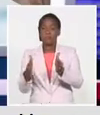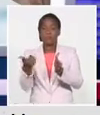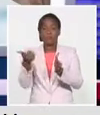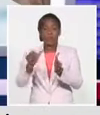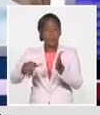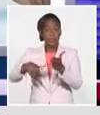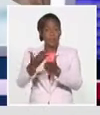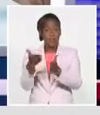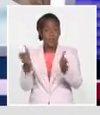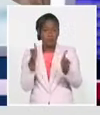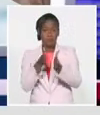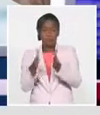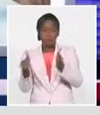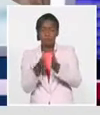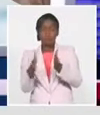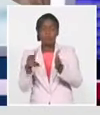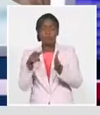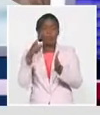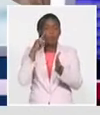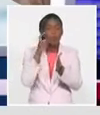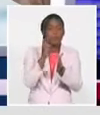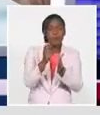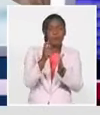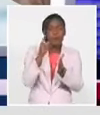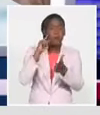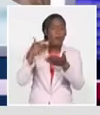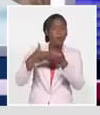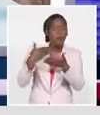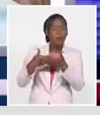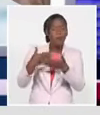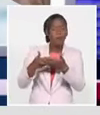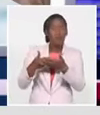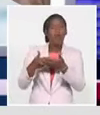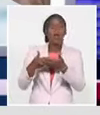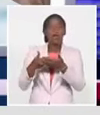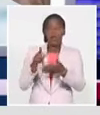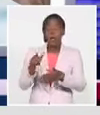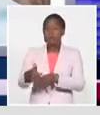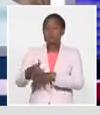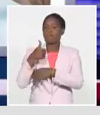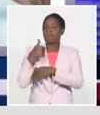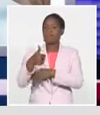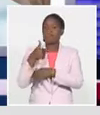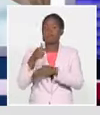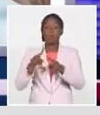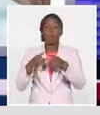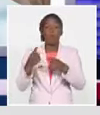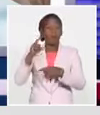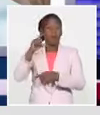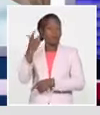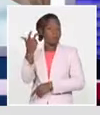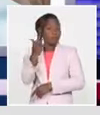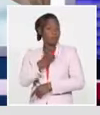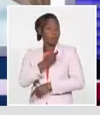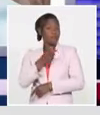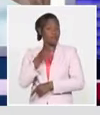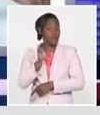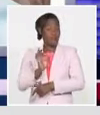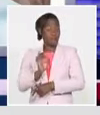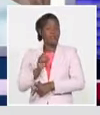porque el esquema de Abdala, el esquema de Abdala es un esquema de